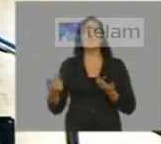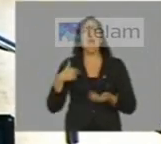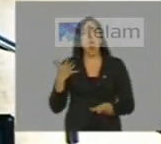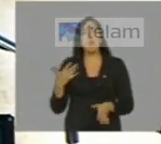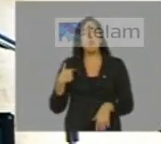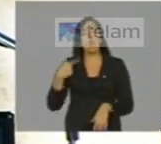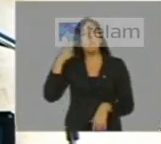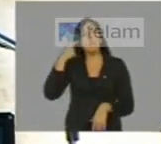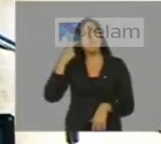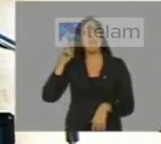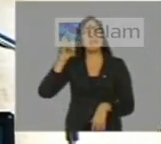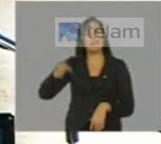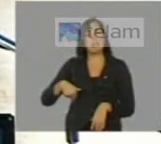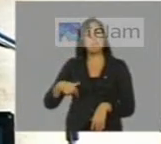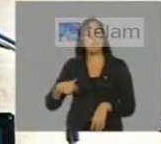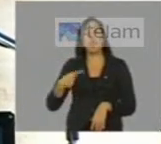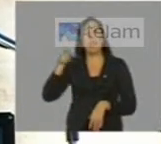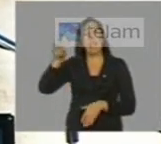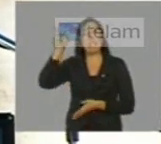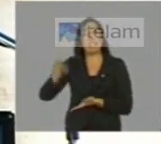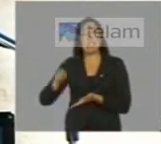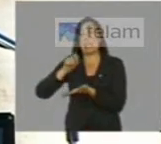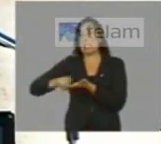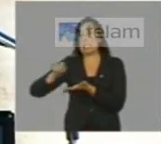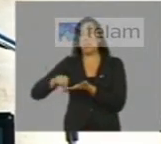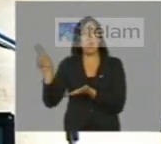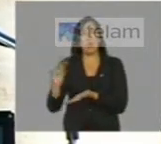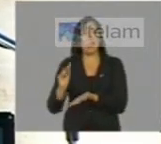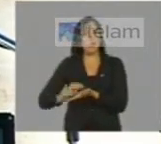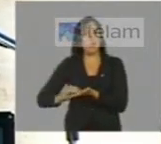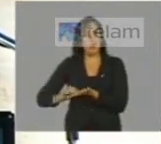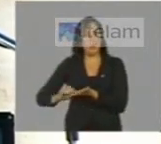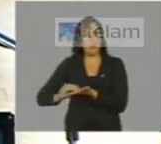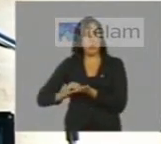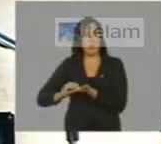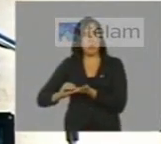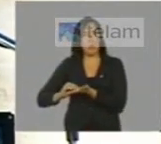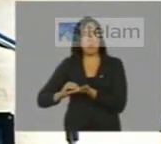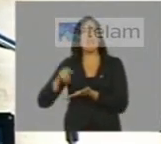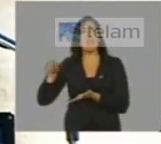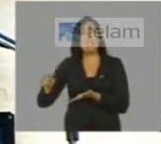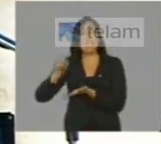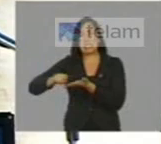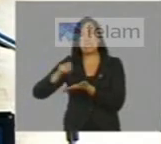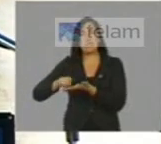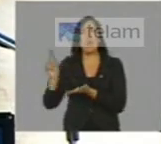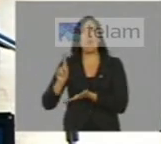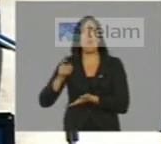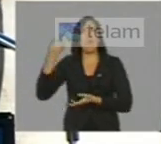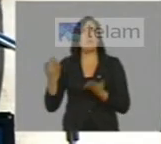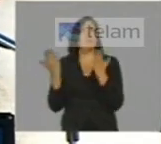razón. Y la verdad que este escritor, que no es abogado, este escritor que no es